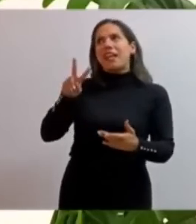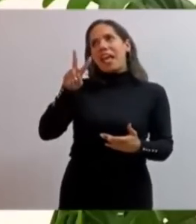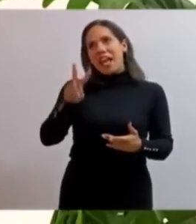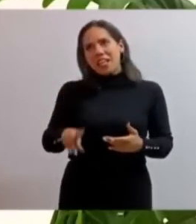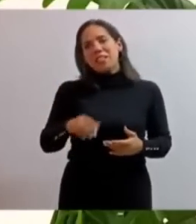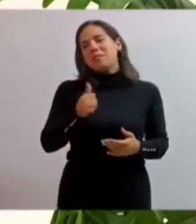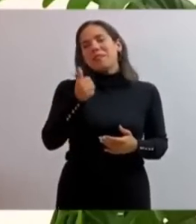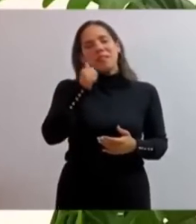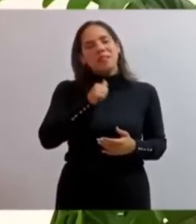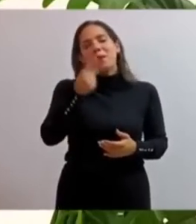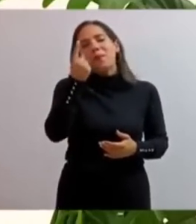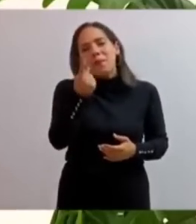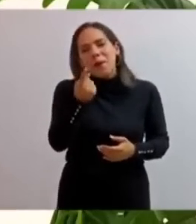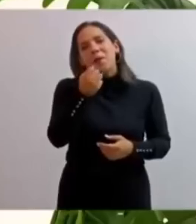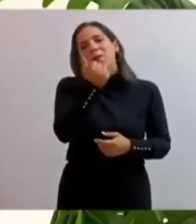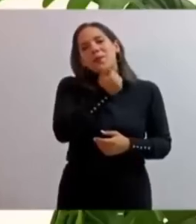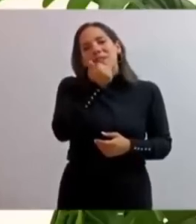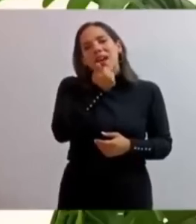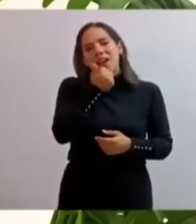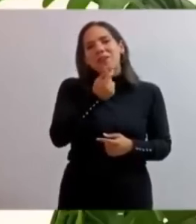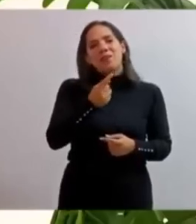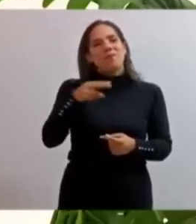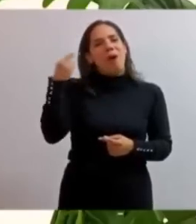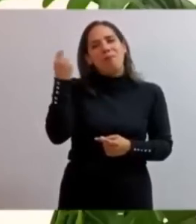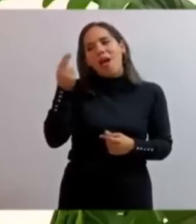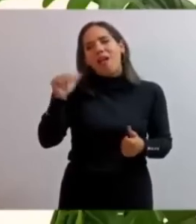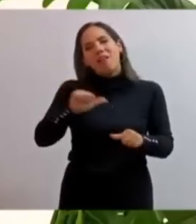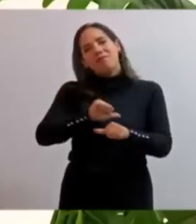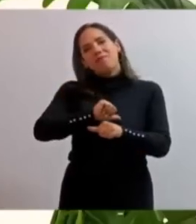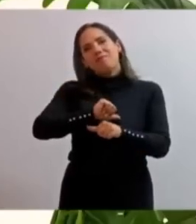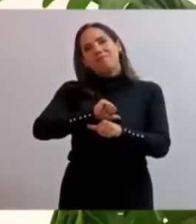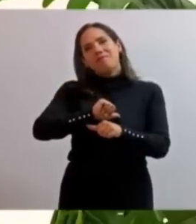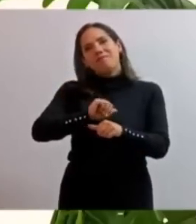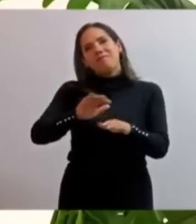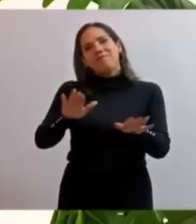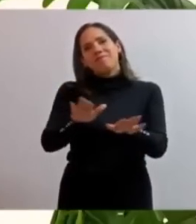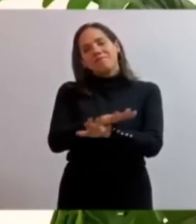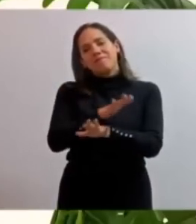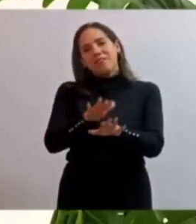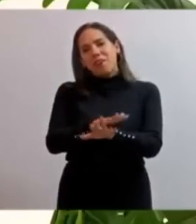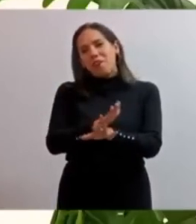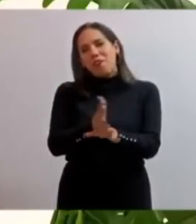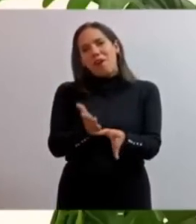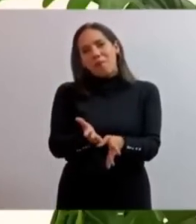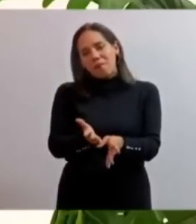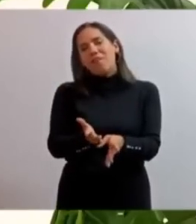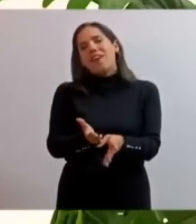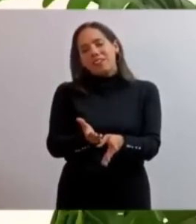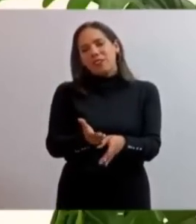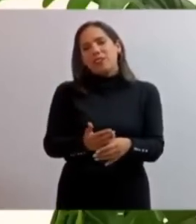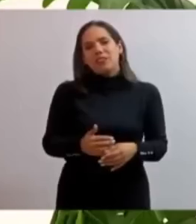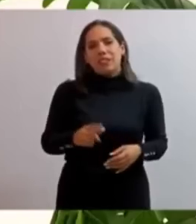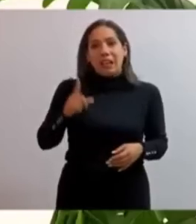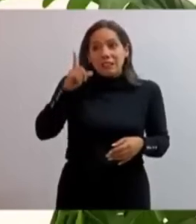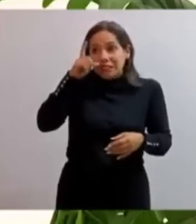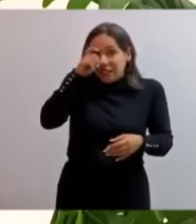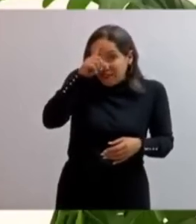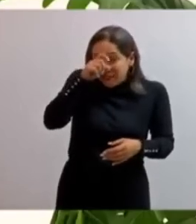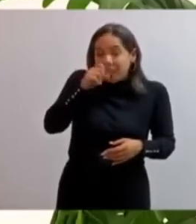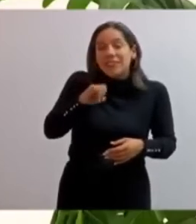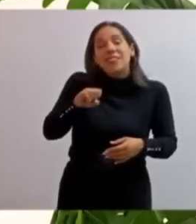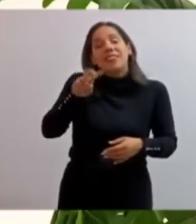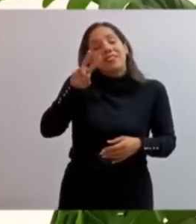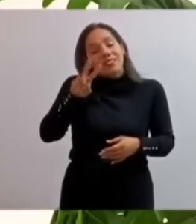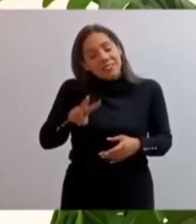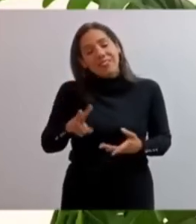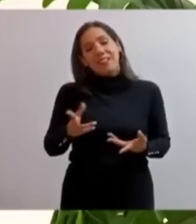manera, porque siempre encontramos que una dificultad no supimos cómo superarla, porque lo que